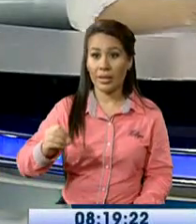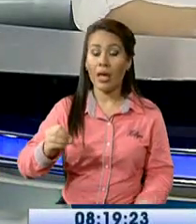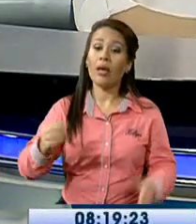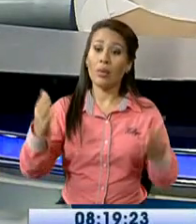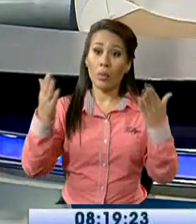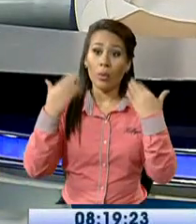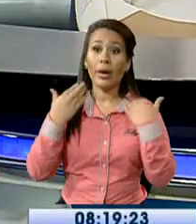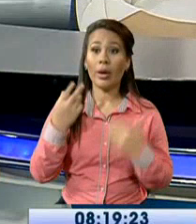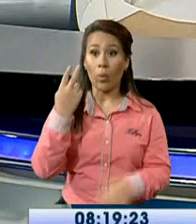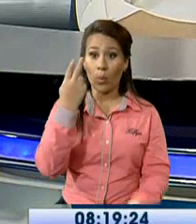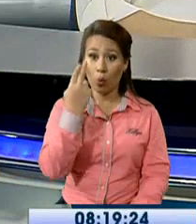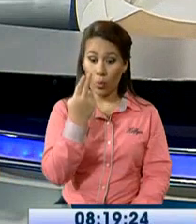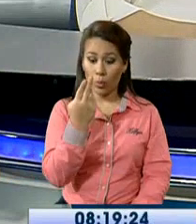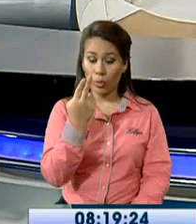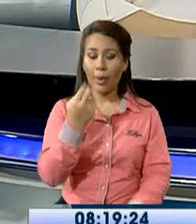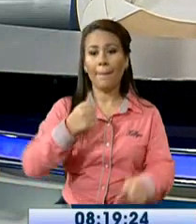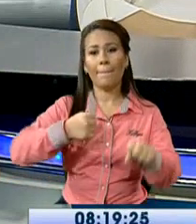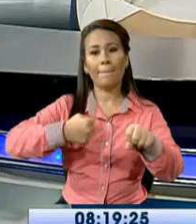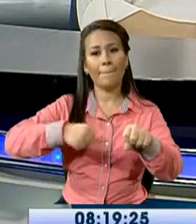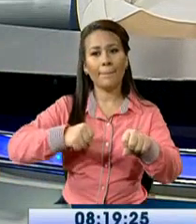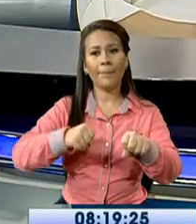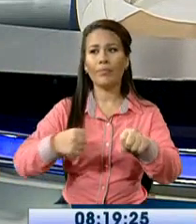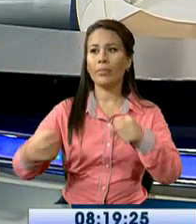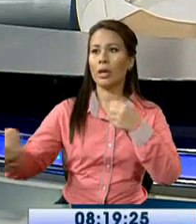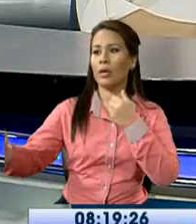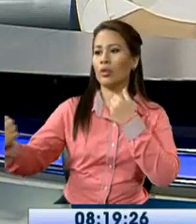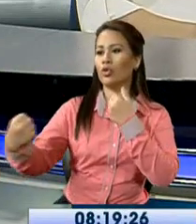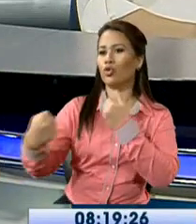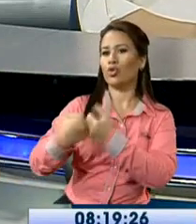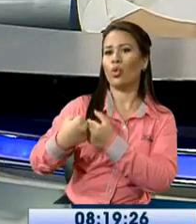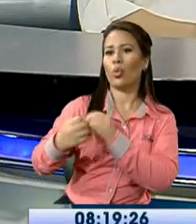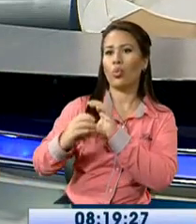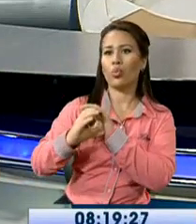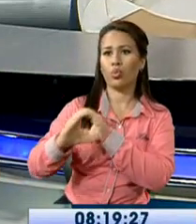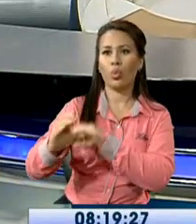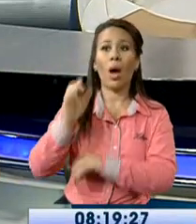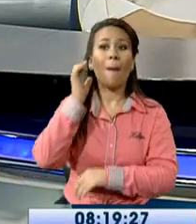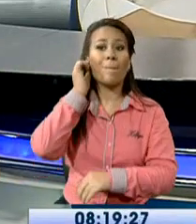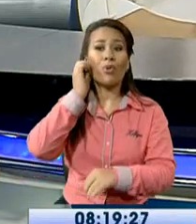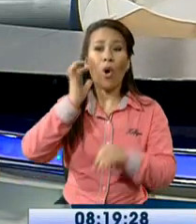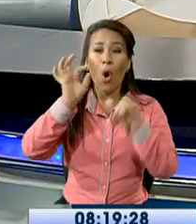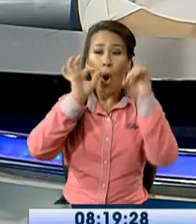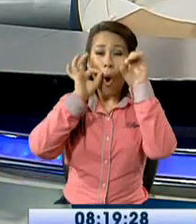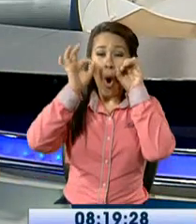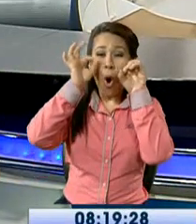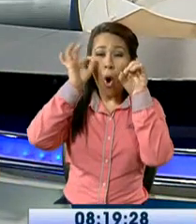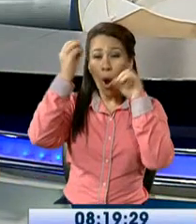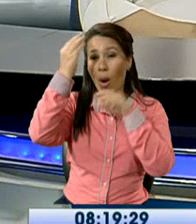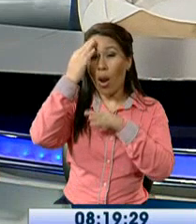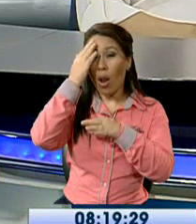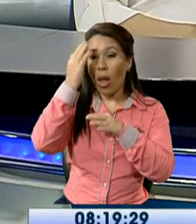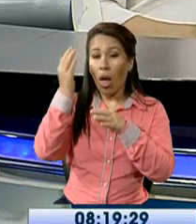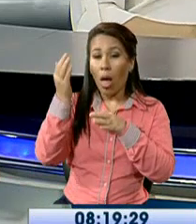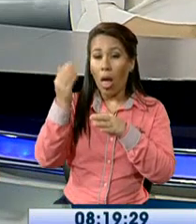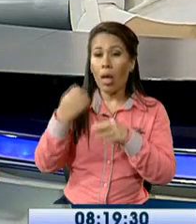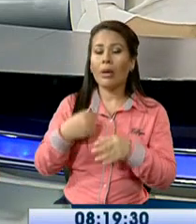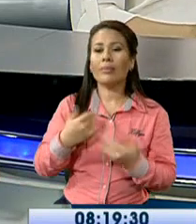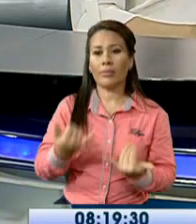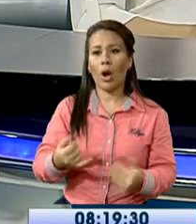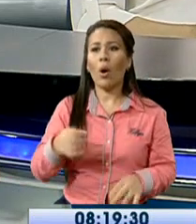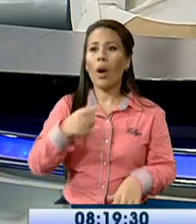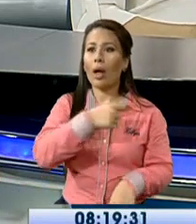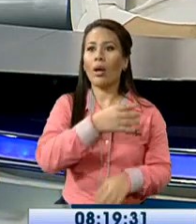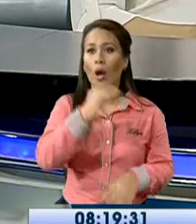movilizaba en una moto colisionó con una furgoneta. La mujer sufrió golpes en el accidente de tránsito y fue trasladada a